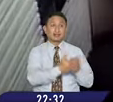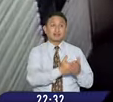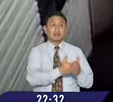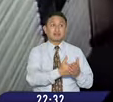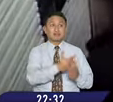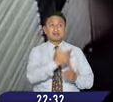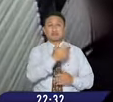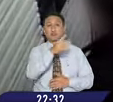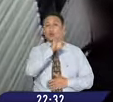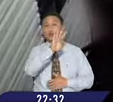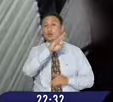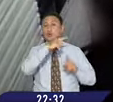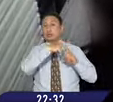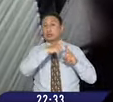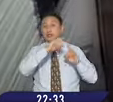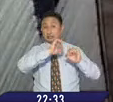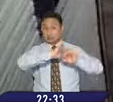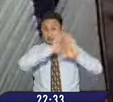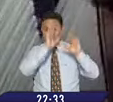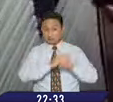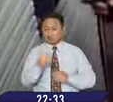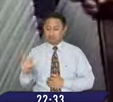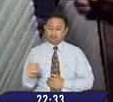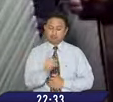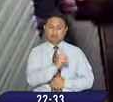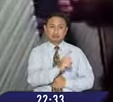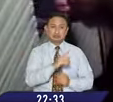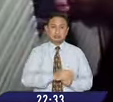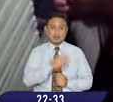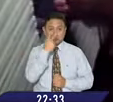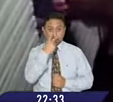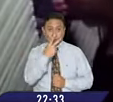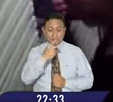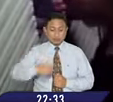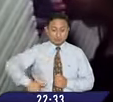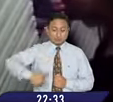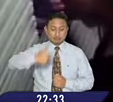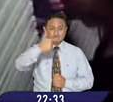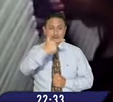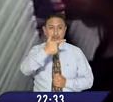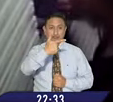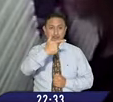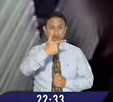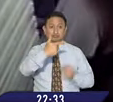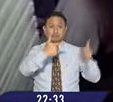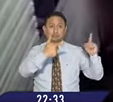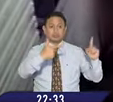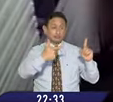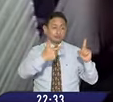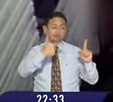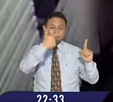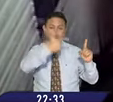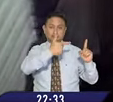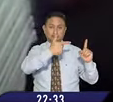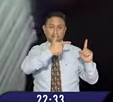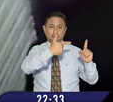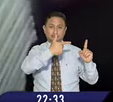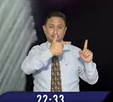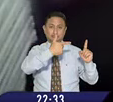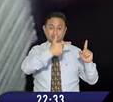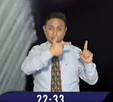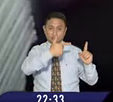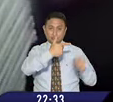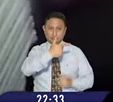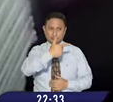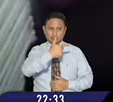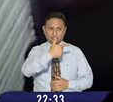alrededor de las 4:30 de la mañana. Es aquí cuando se observa cómo este apunta directamente a quien allí está atendiendo. Parecería ser